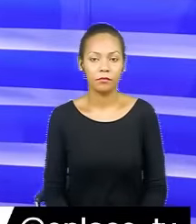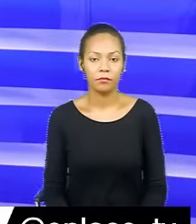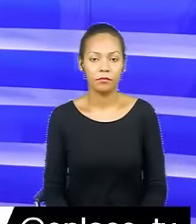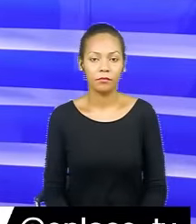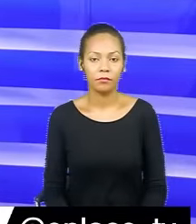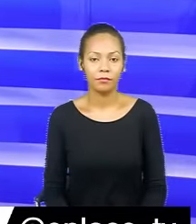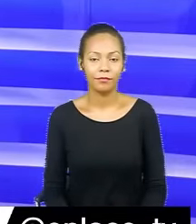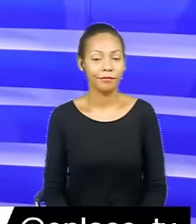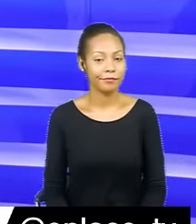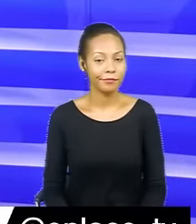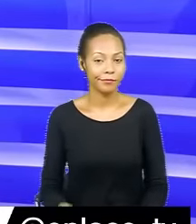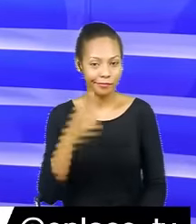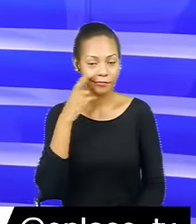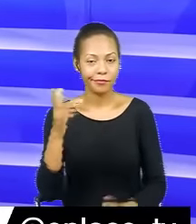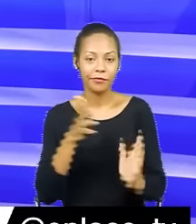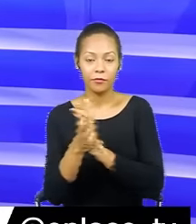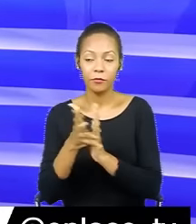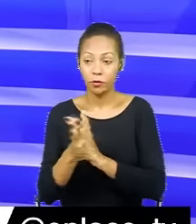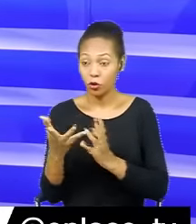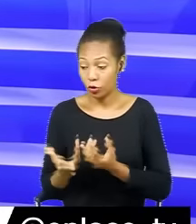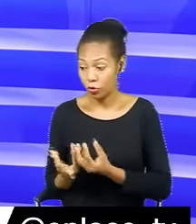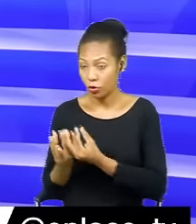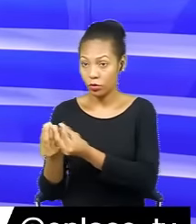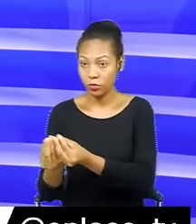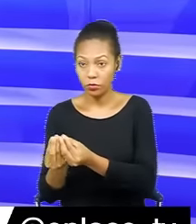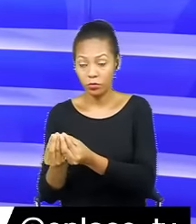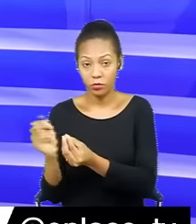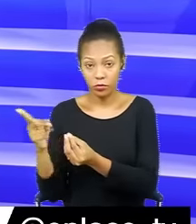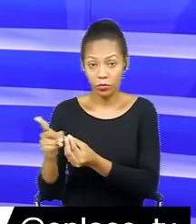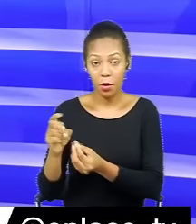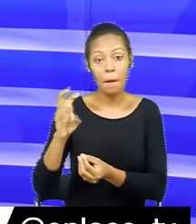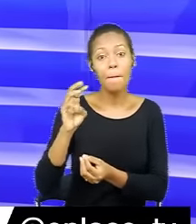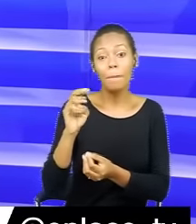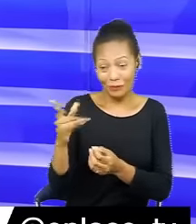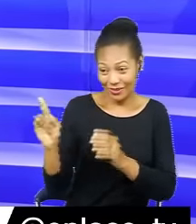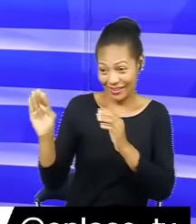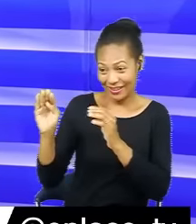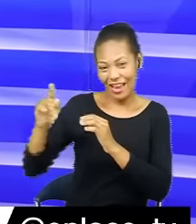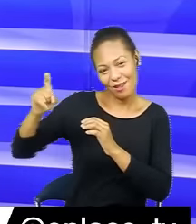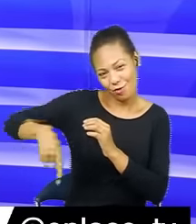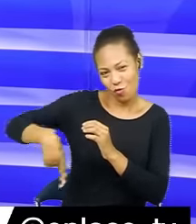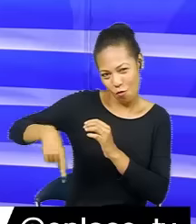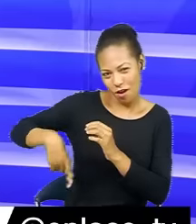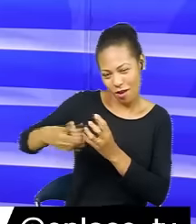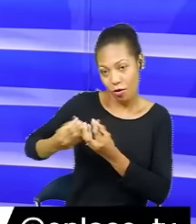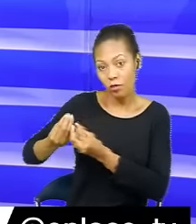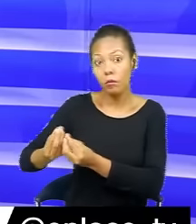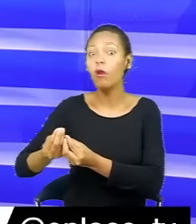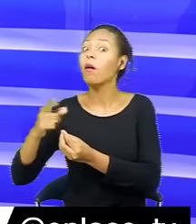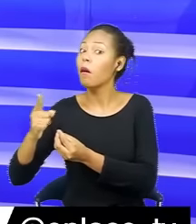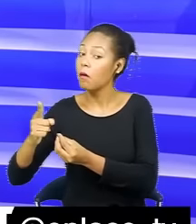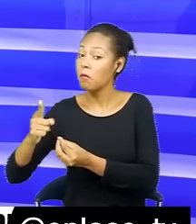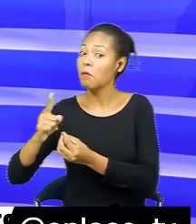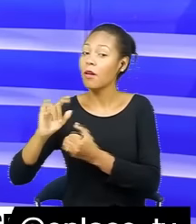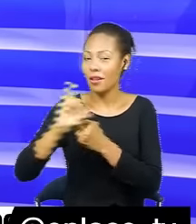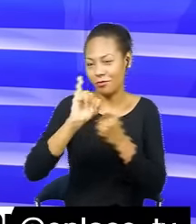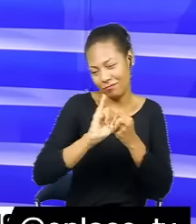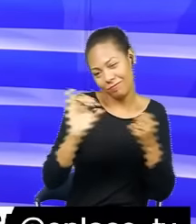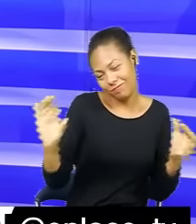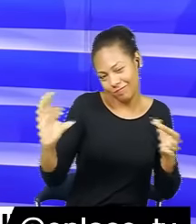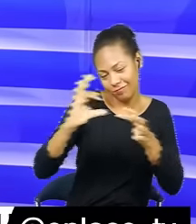Les cuento que la escuela Mari Vigamizar CDG del Instituto Técnico Superior Industrial está de aniversario. Este jueves y